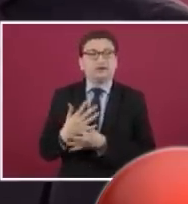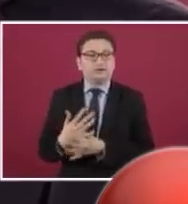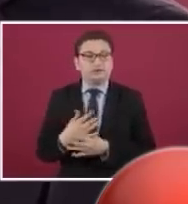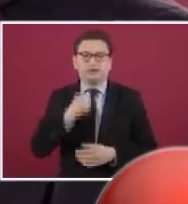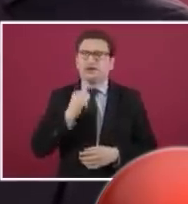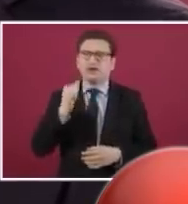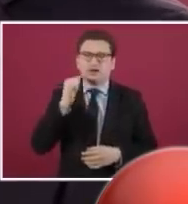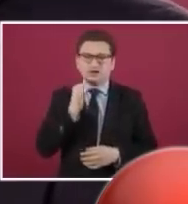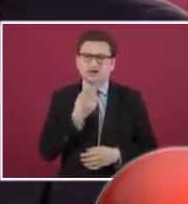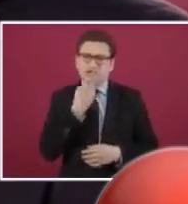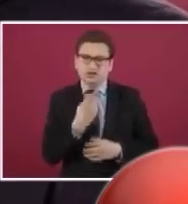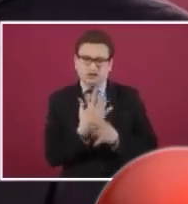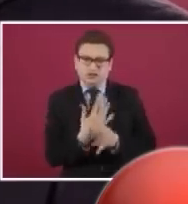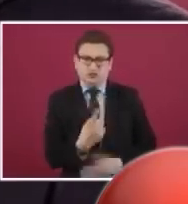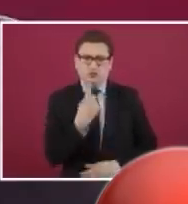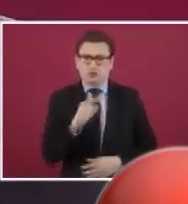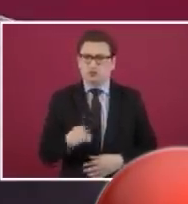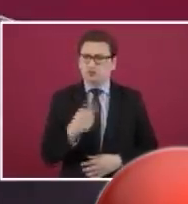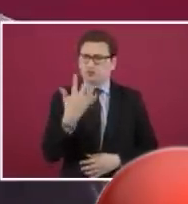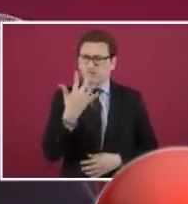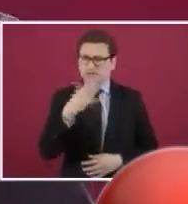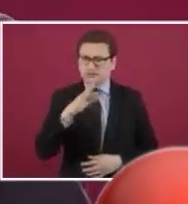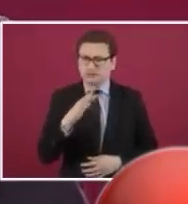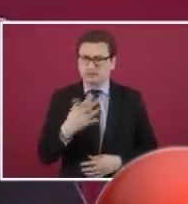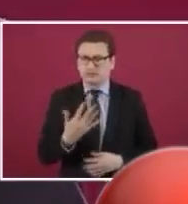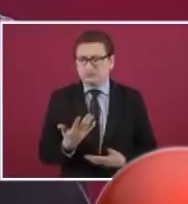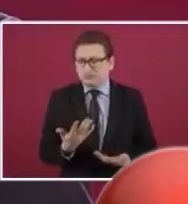ayer, de 1.5.